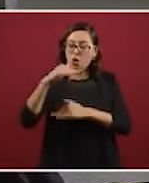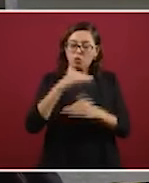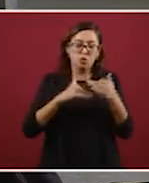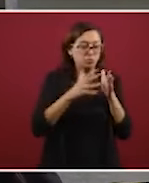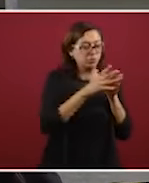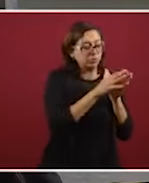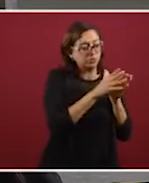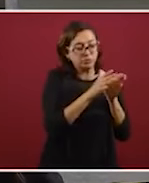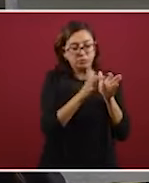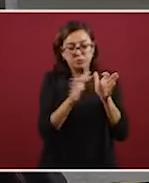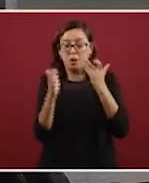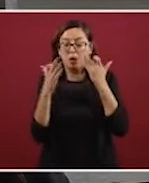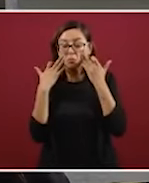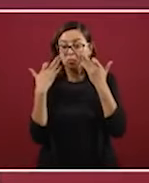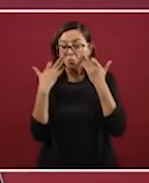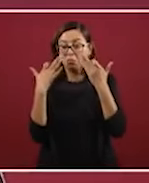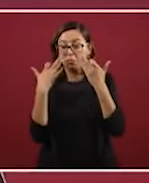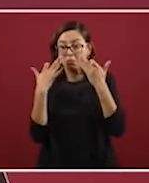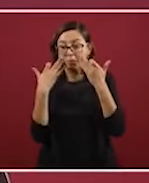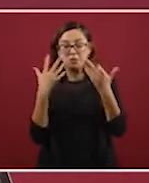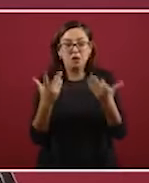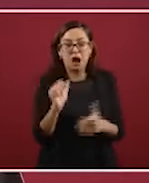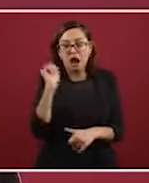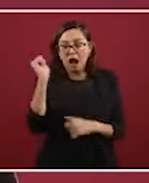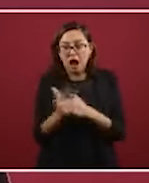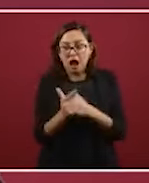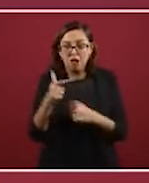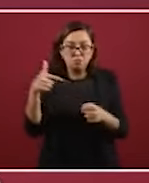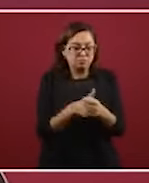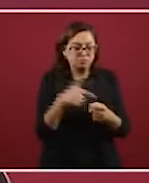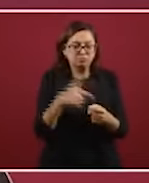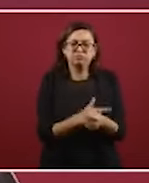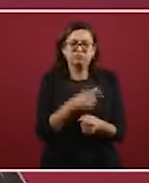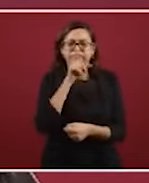en las redes, de tal manera que no se puede aludir a algún… más que una cuestión técnica y no de censura.